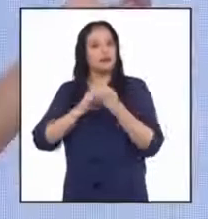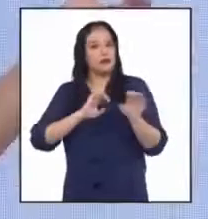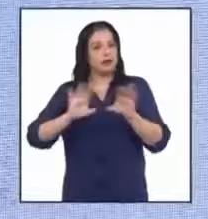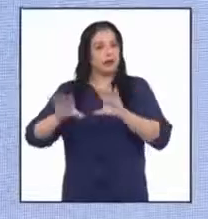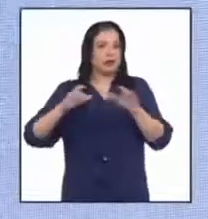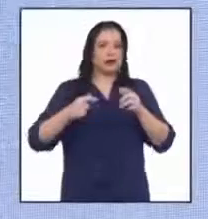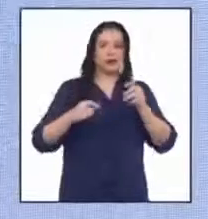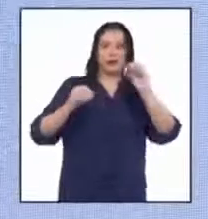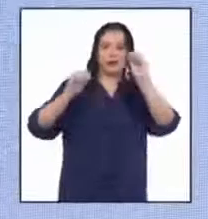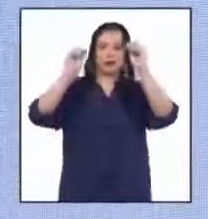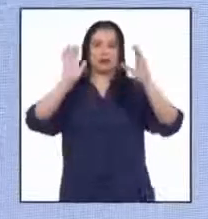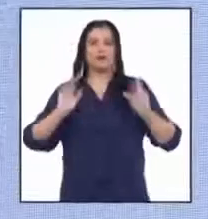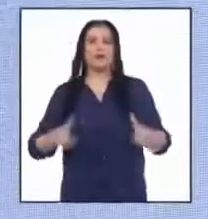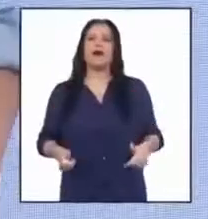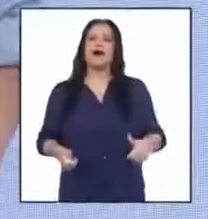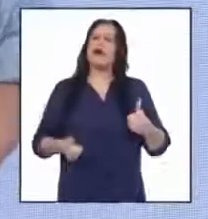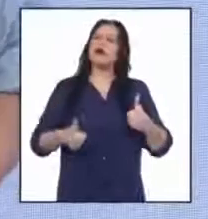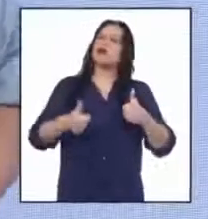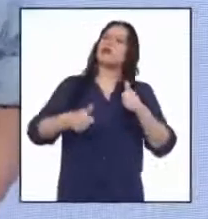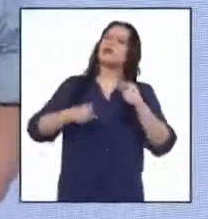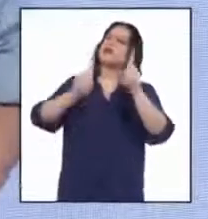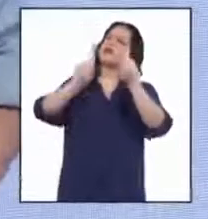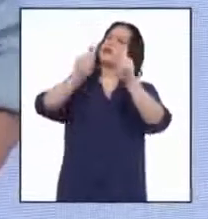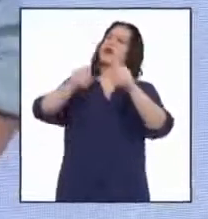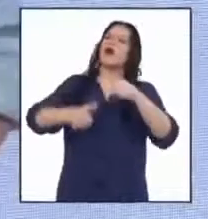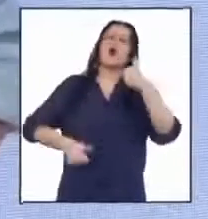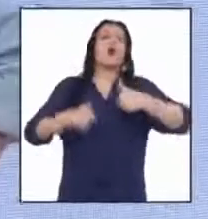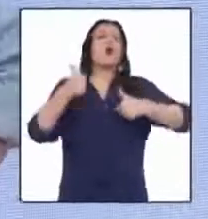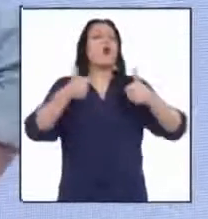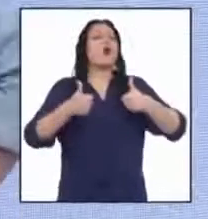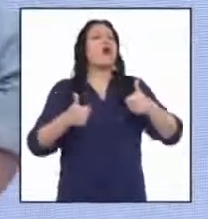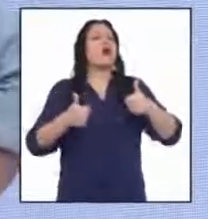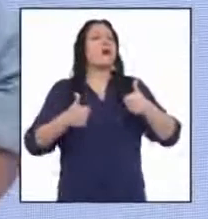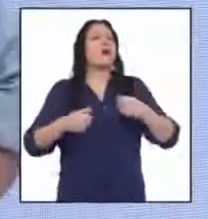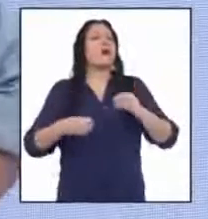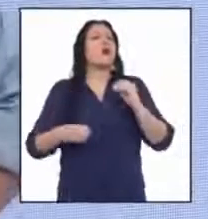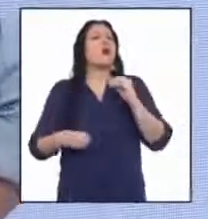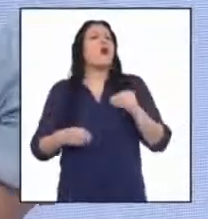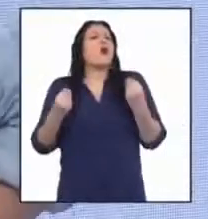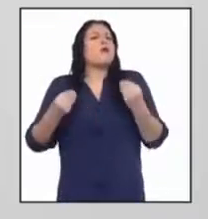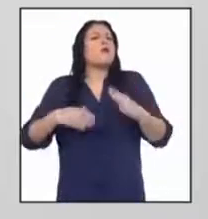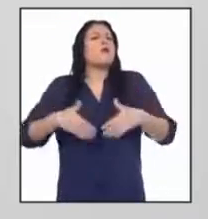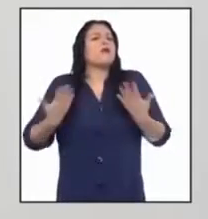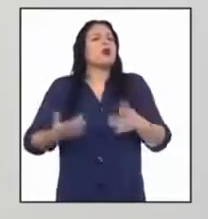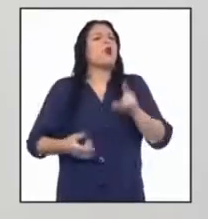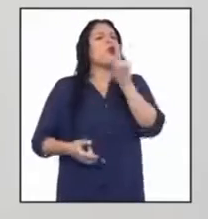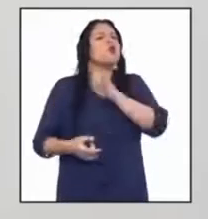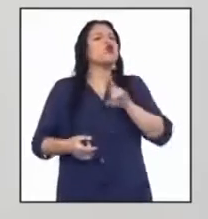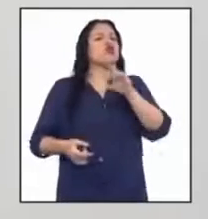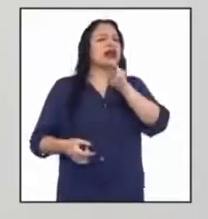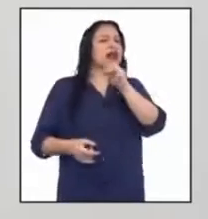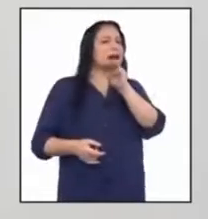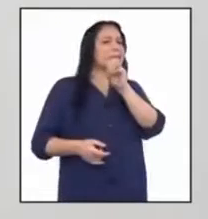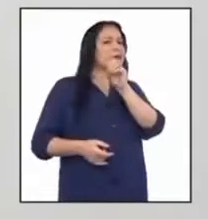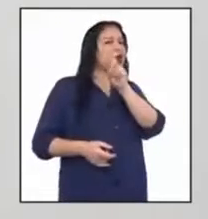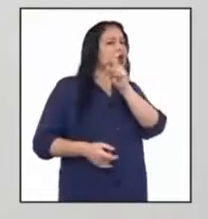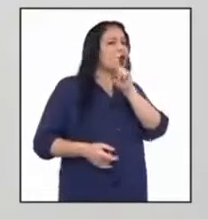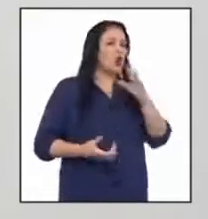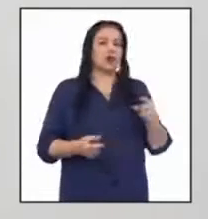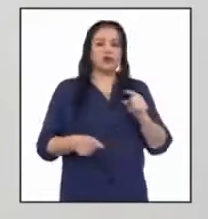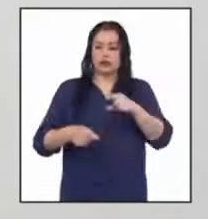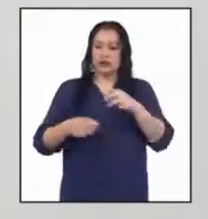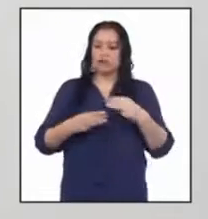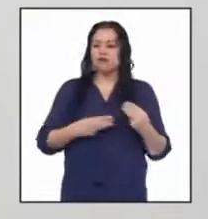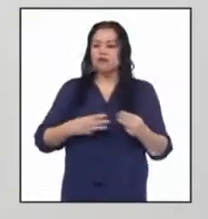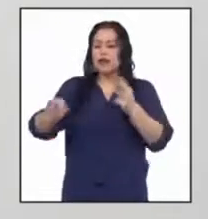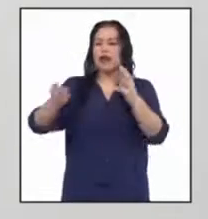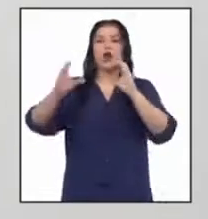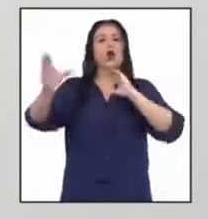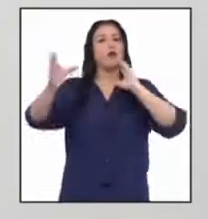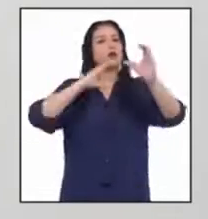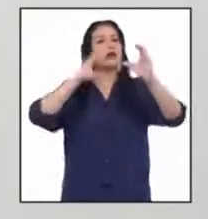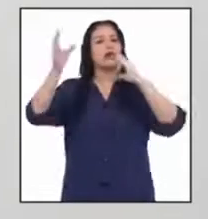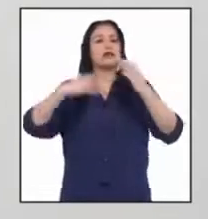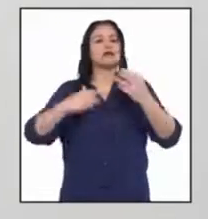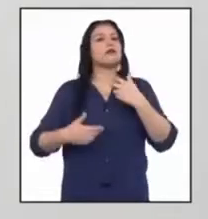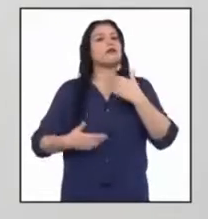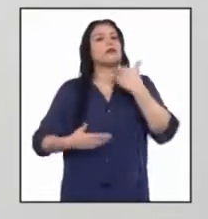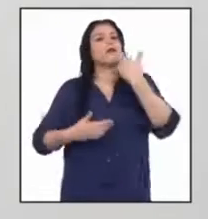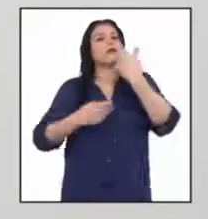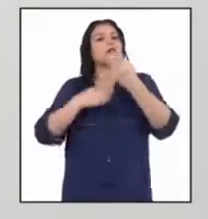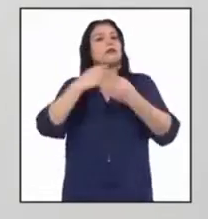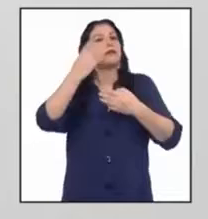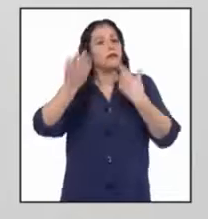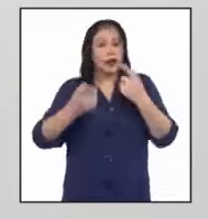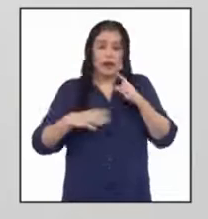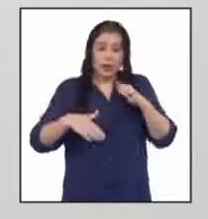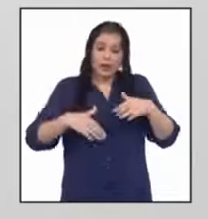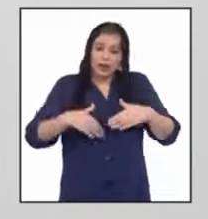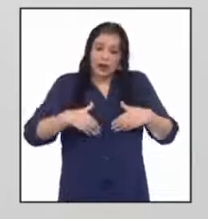realización. ¿Cuál viene a ser entonces la utilidad del monólogo? El monólogo es una forma de comunicación oral que nos